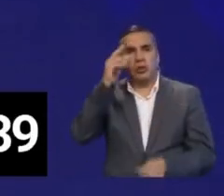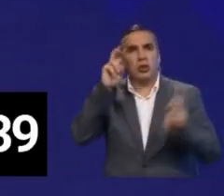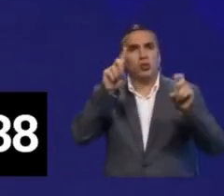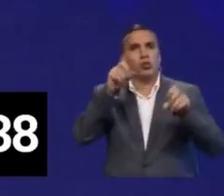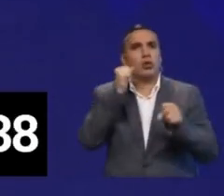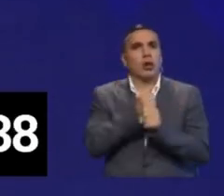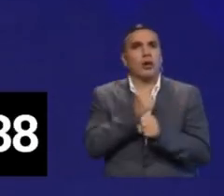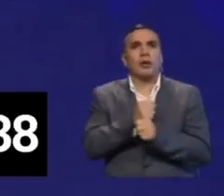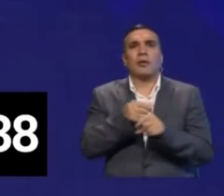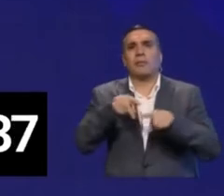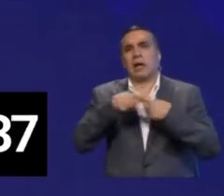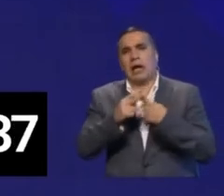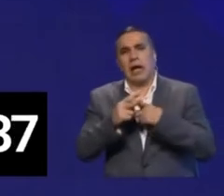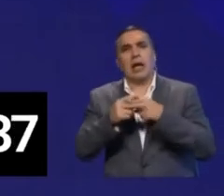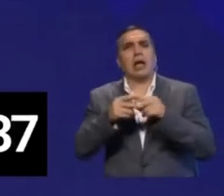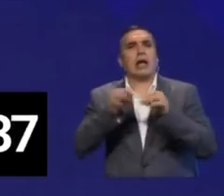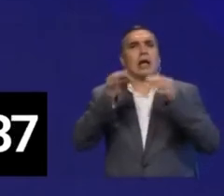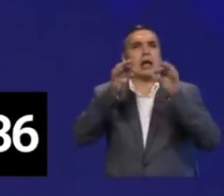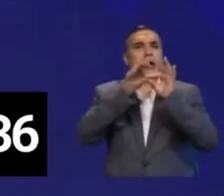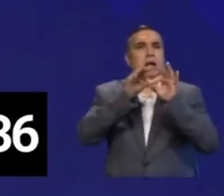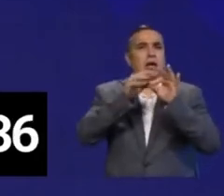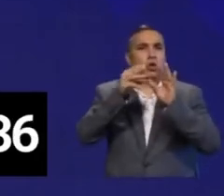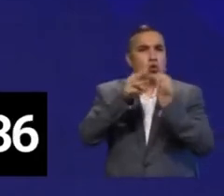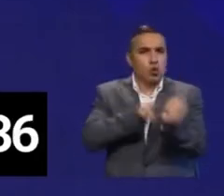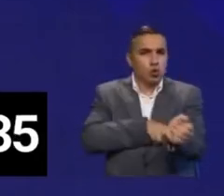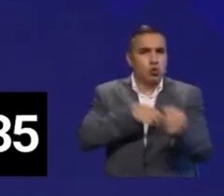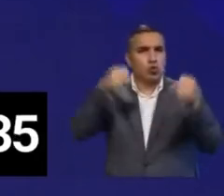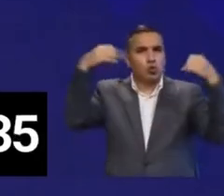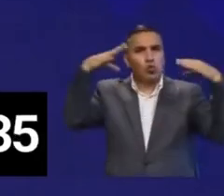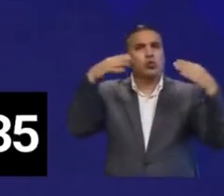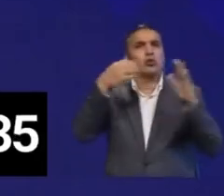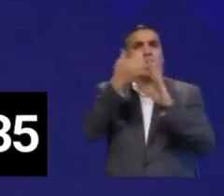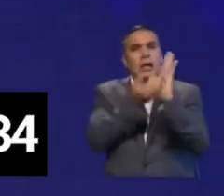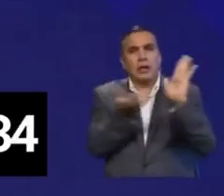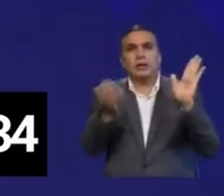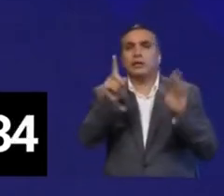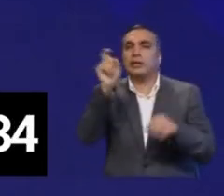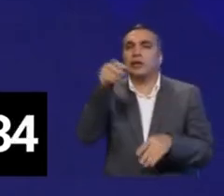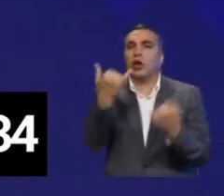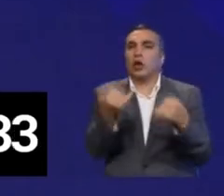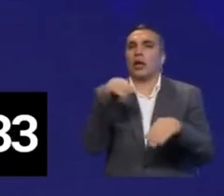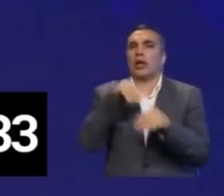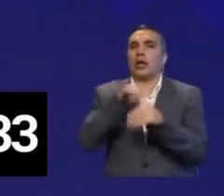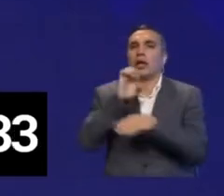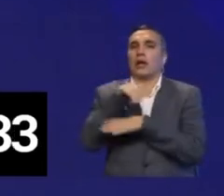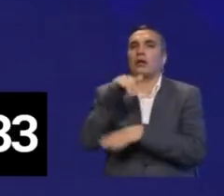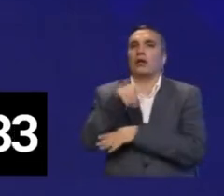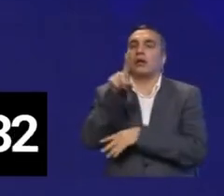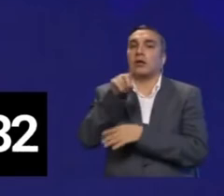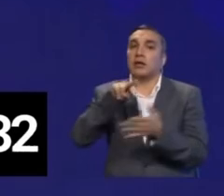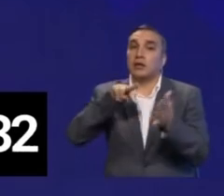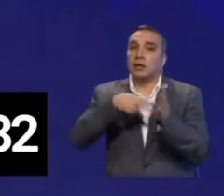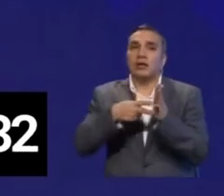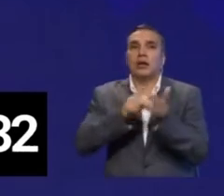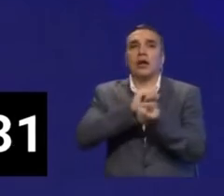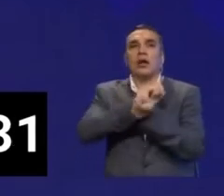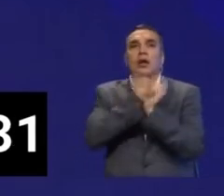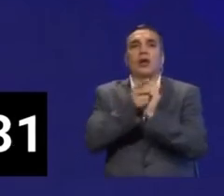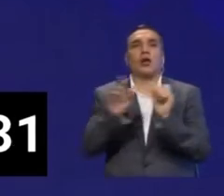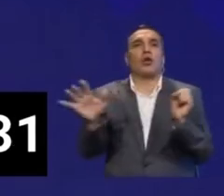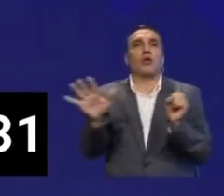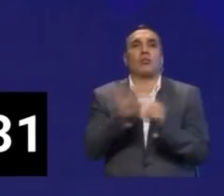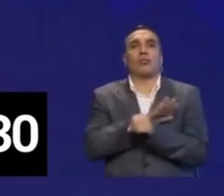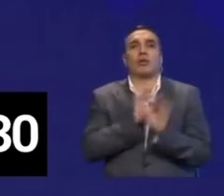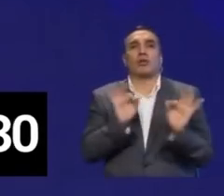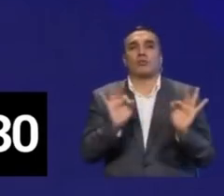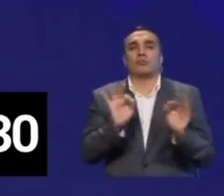oficio, en mecánica, en electricidad, en artesanía. Eso es lo que necesita hoy día el país. Eso va a generar un cambio